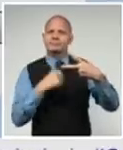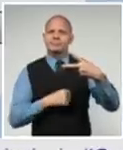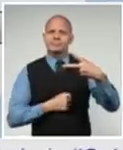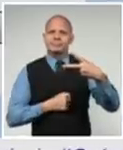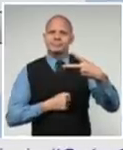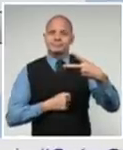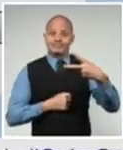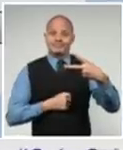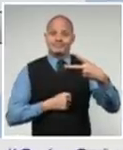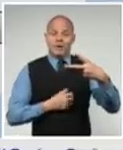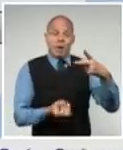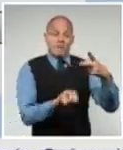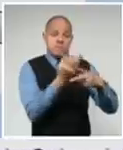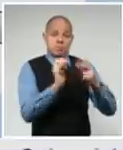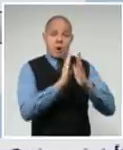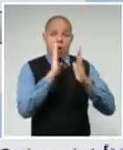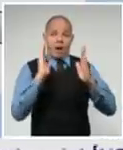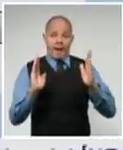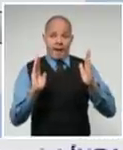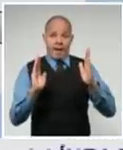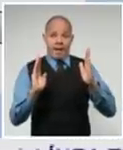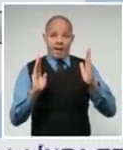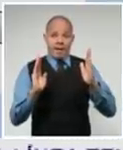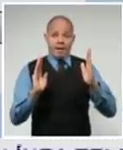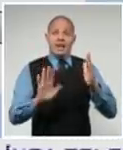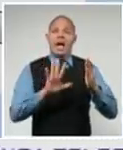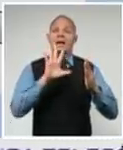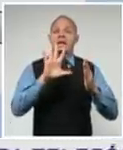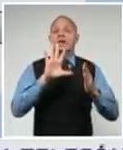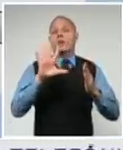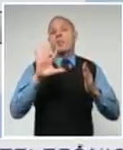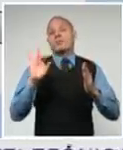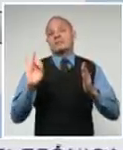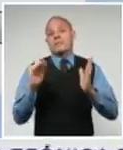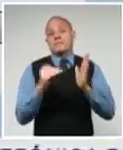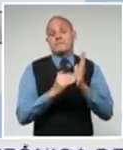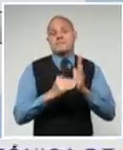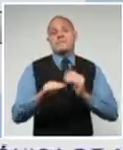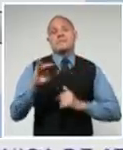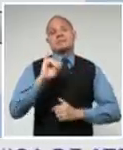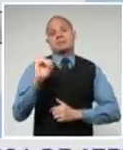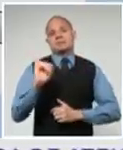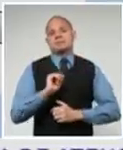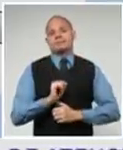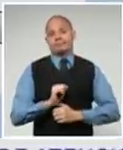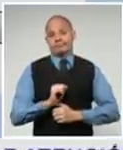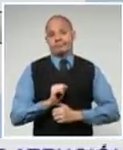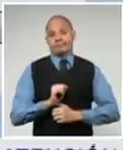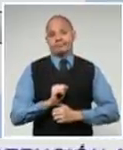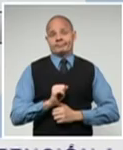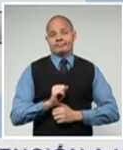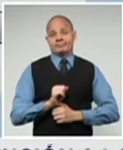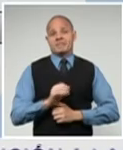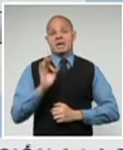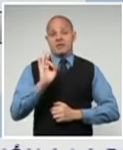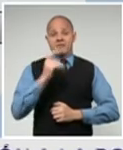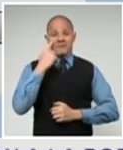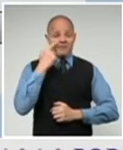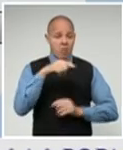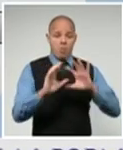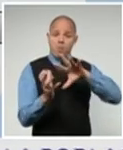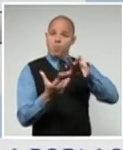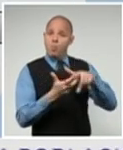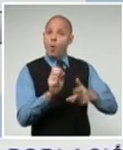557.066 fallecidos, lo cual da una letalidad superior a la letalidad del mundo, que es de